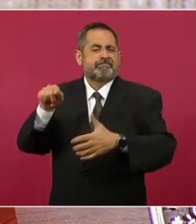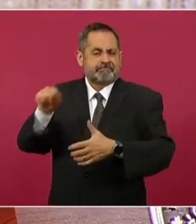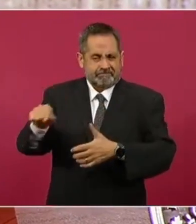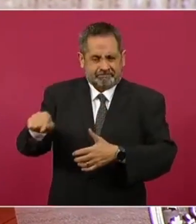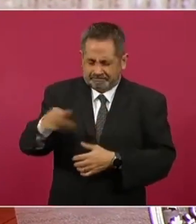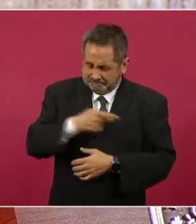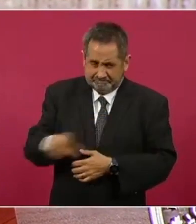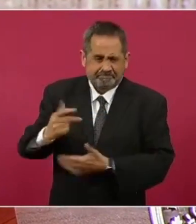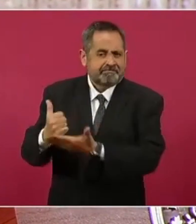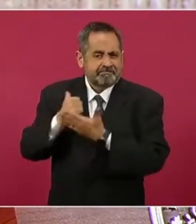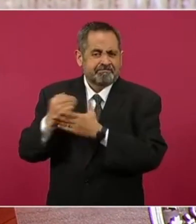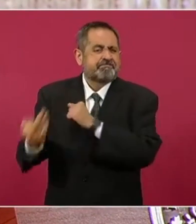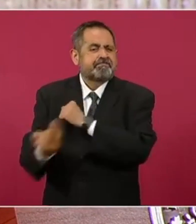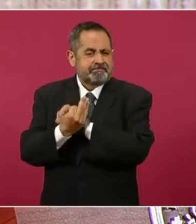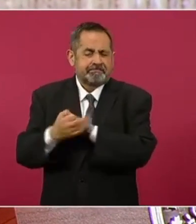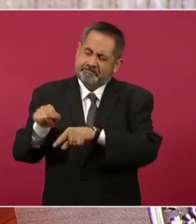Los pobres.